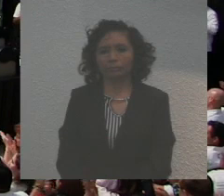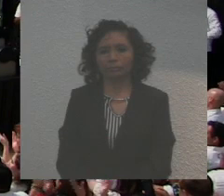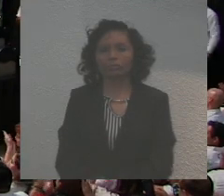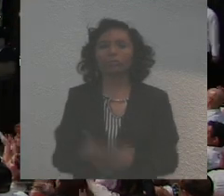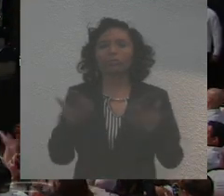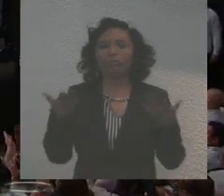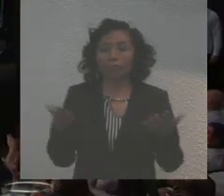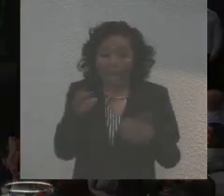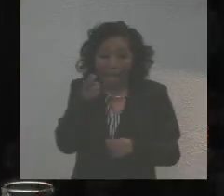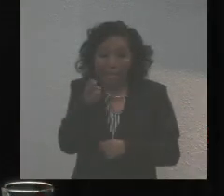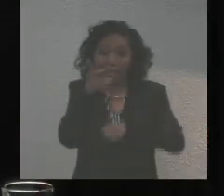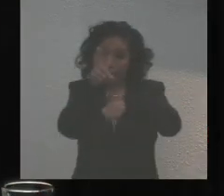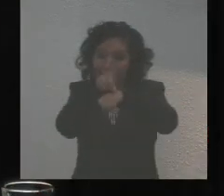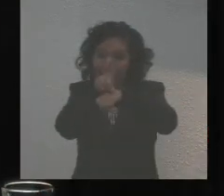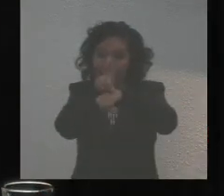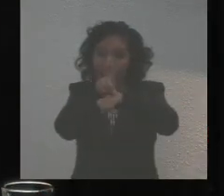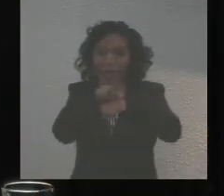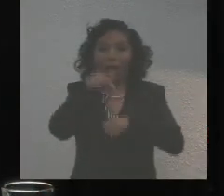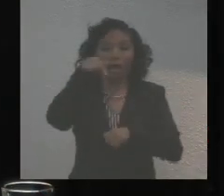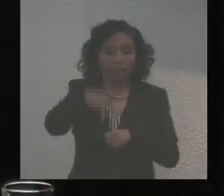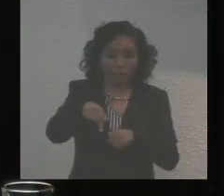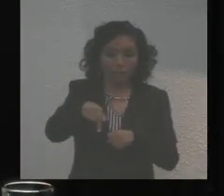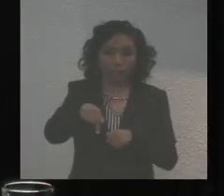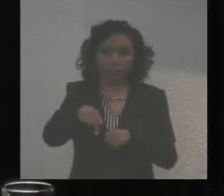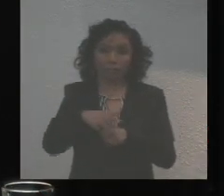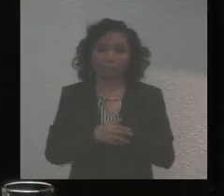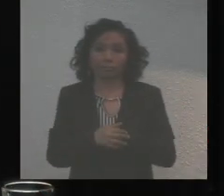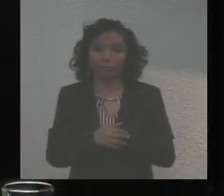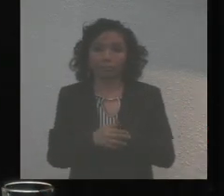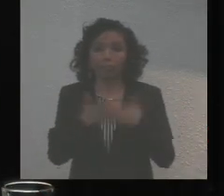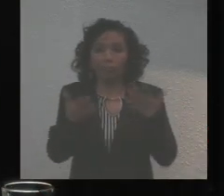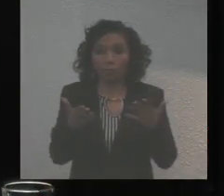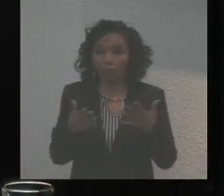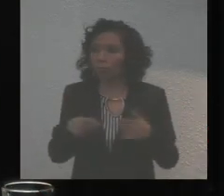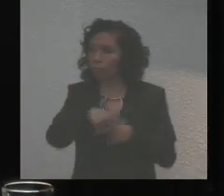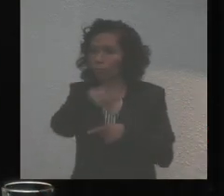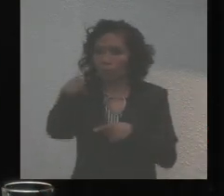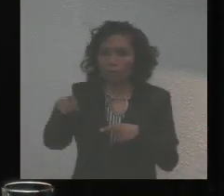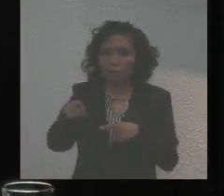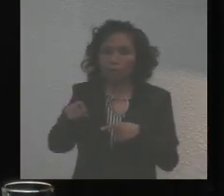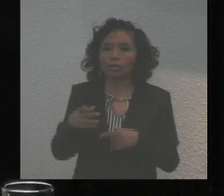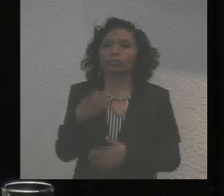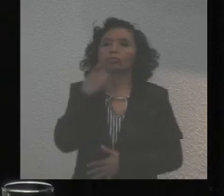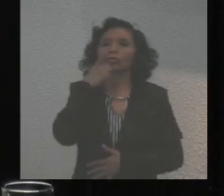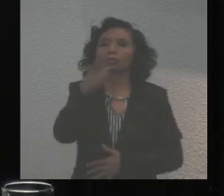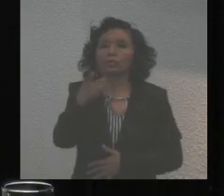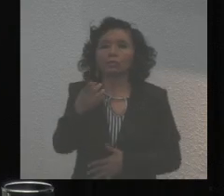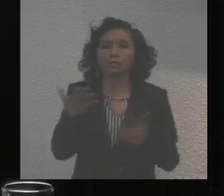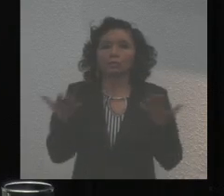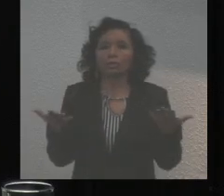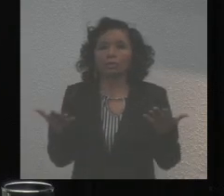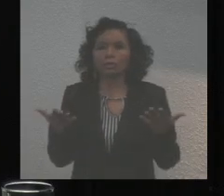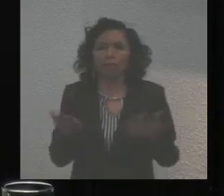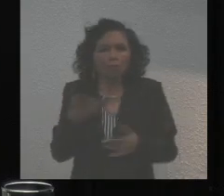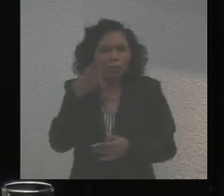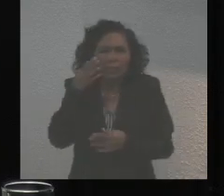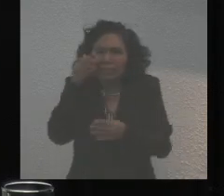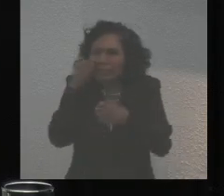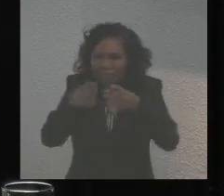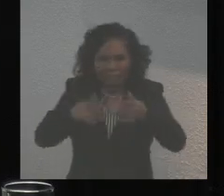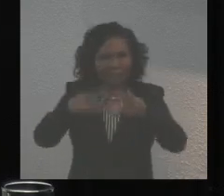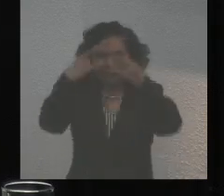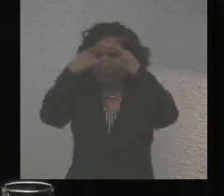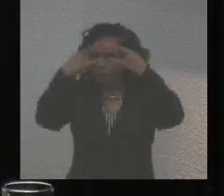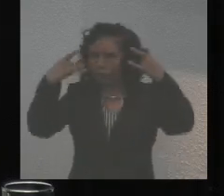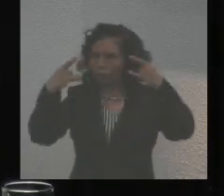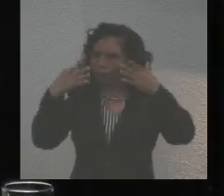Y ese día, aquí también, con este podio, les dije que estábamos en un momento crucial de nuestra